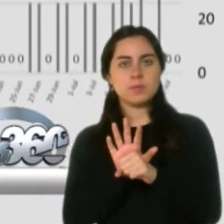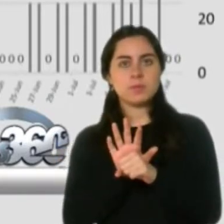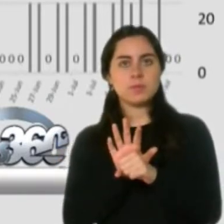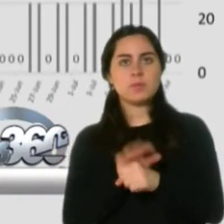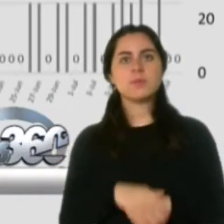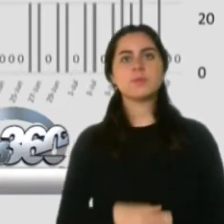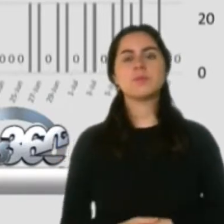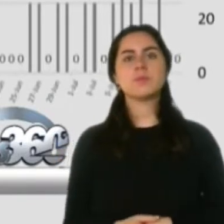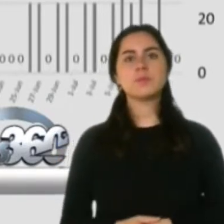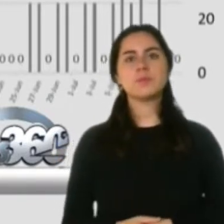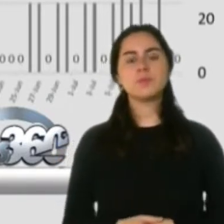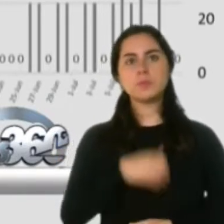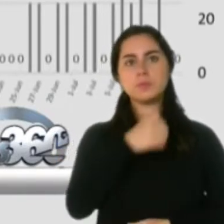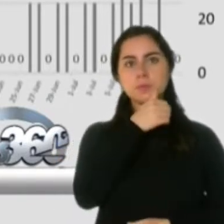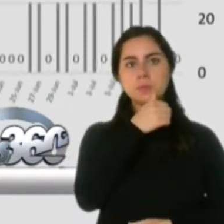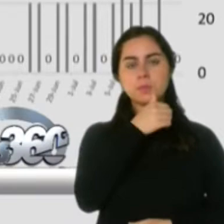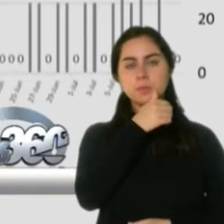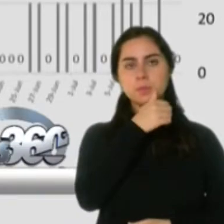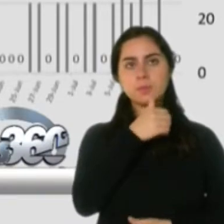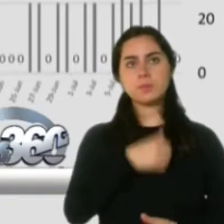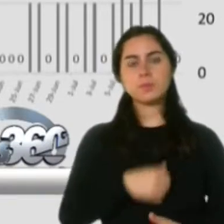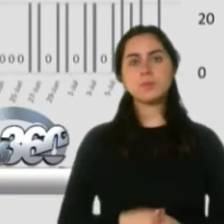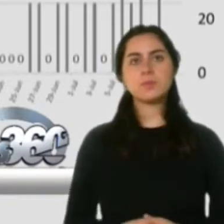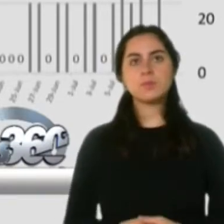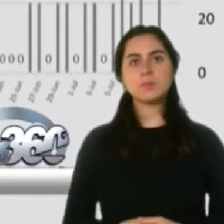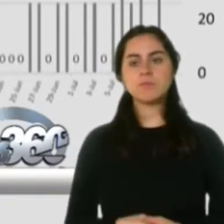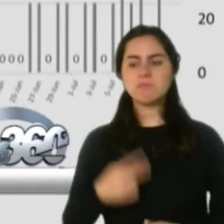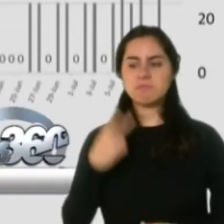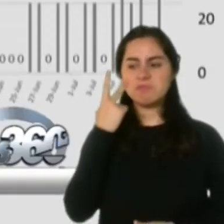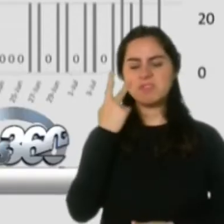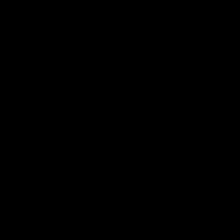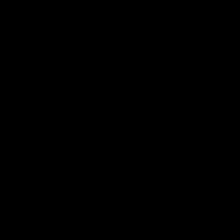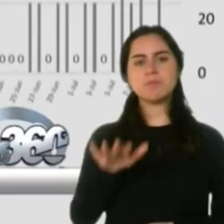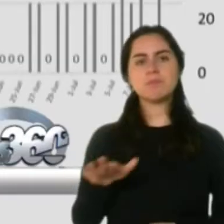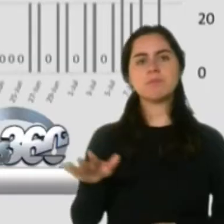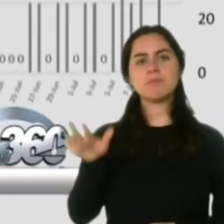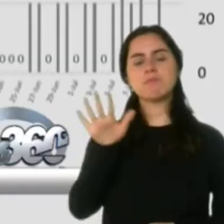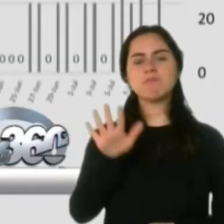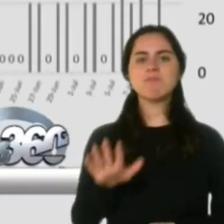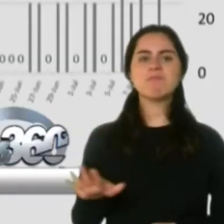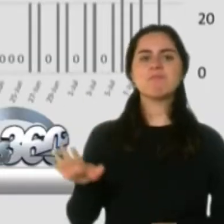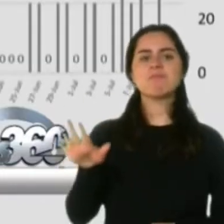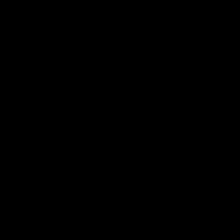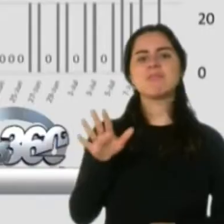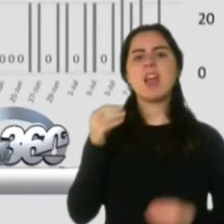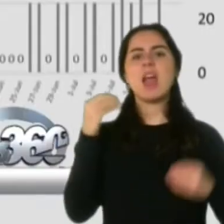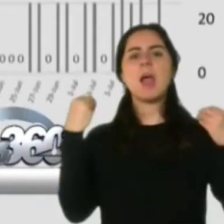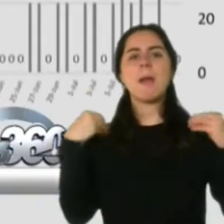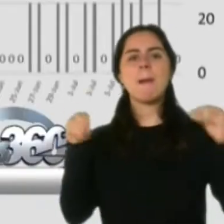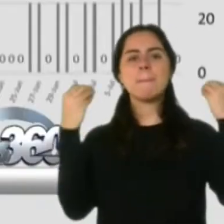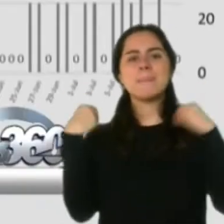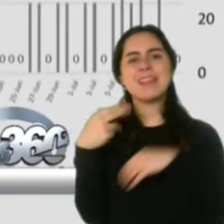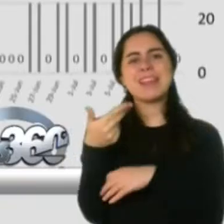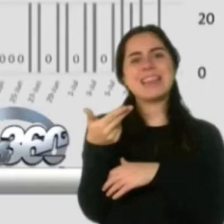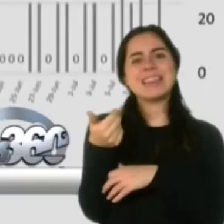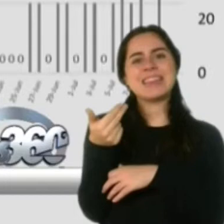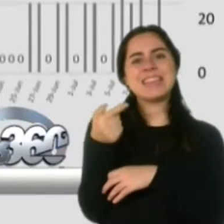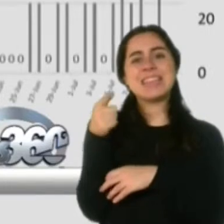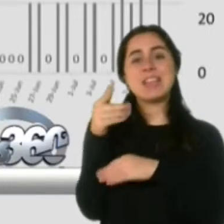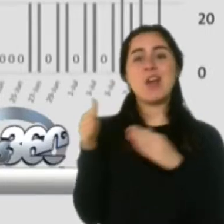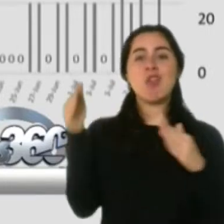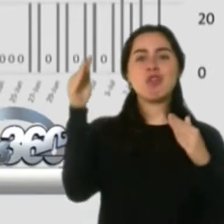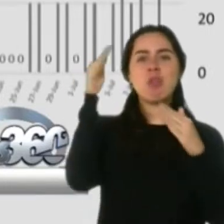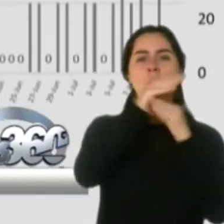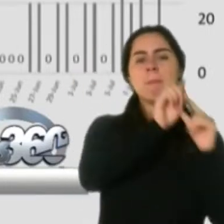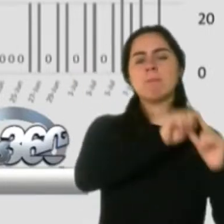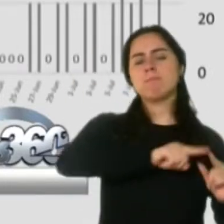Como podemos ver, más o menos alrededor del 13 de abril fue que tuvimos el máximo de